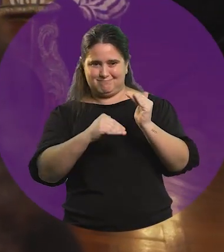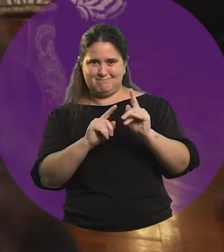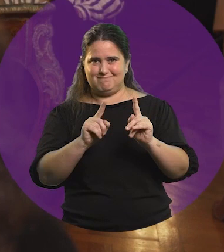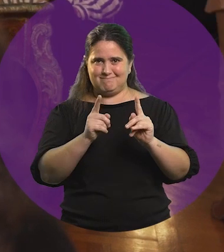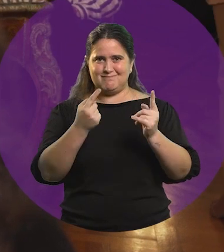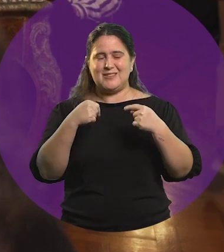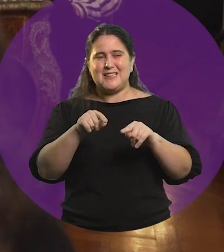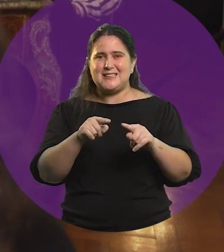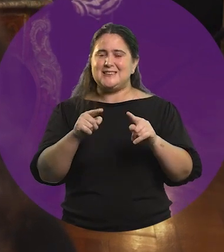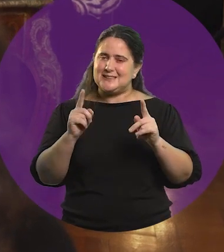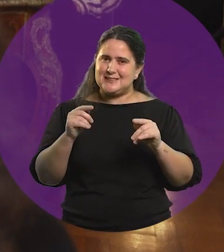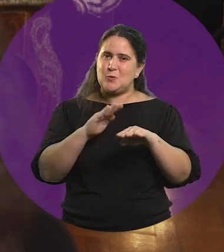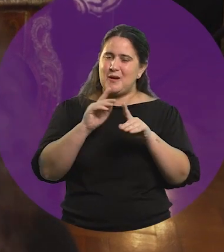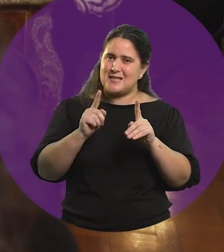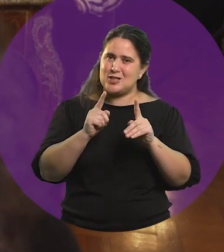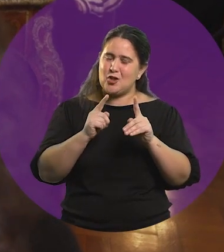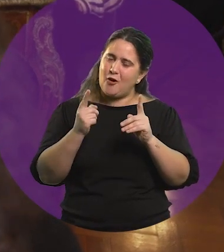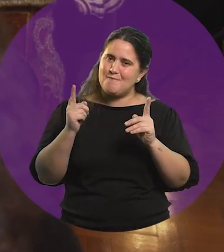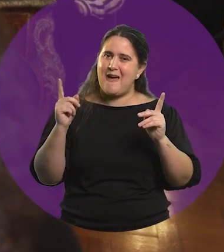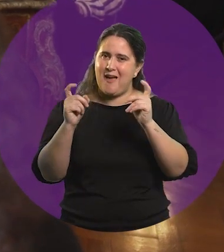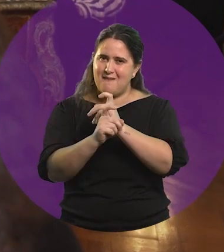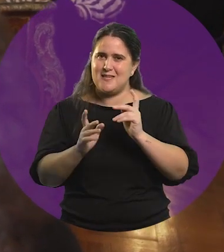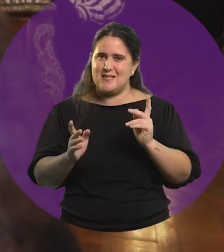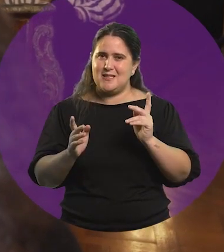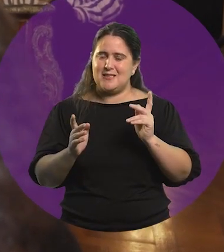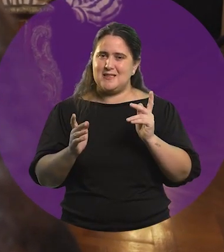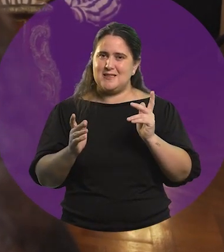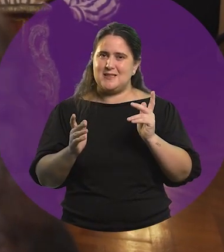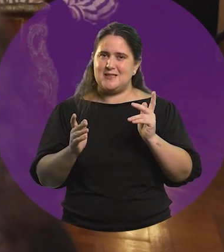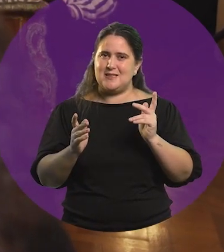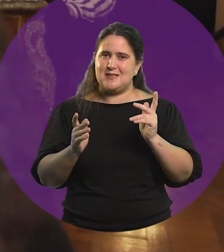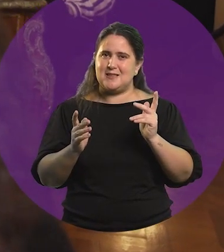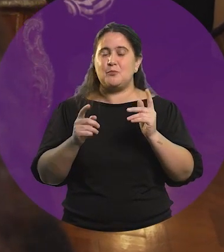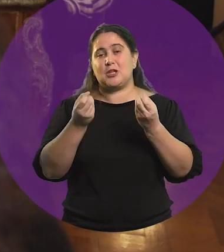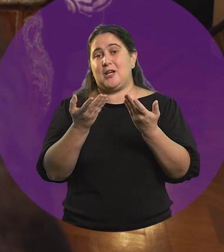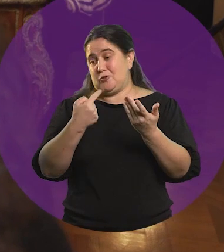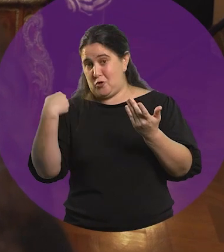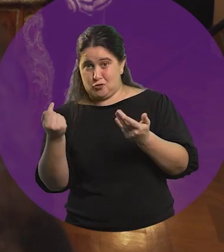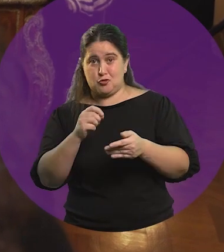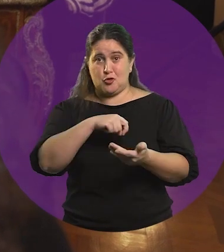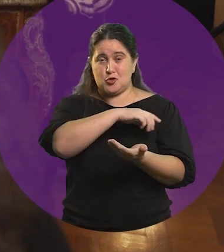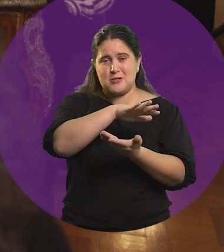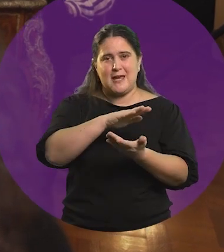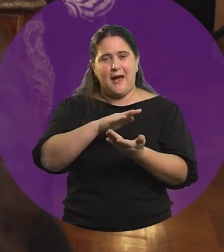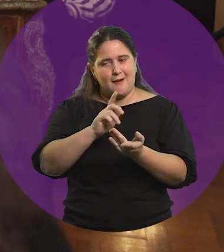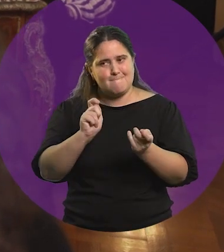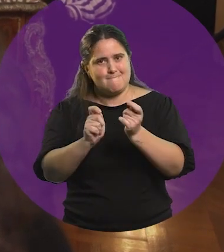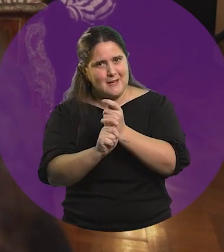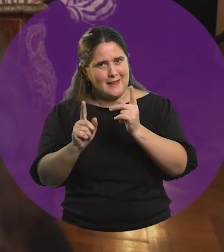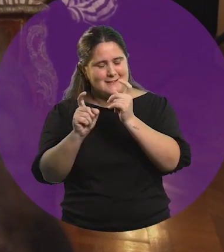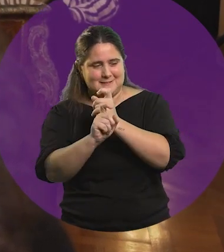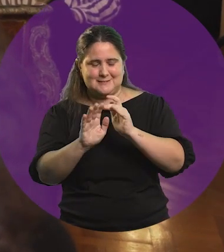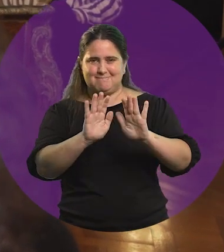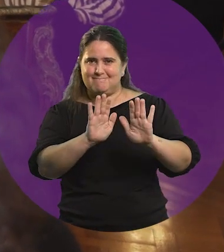nos hizo mucho, nos costó mucho, ya que somos una sociedad donde los cambios son